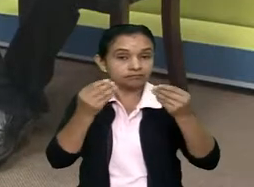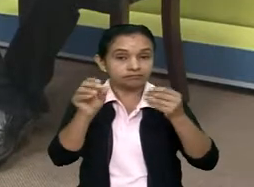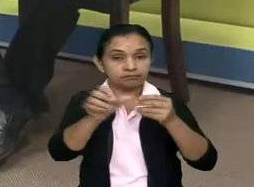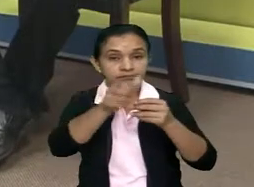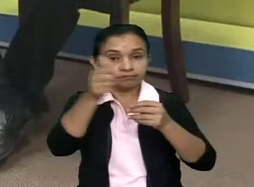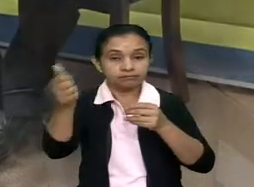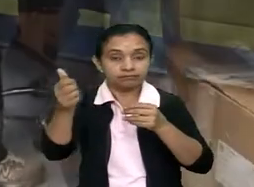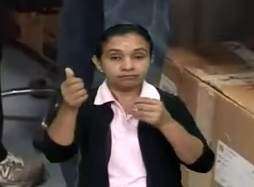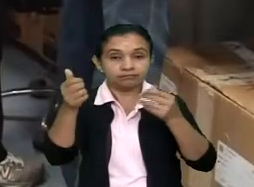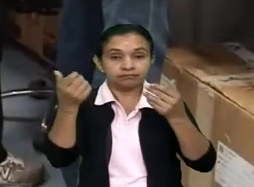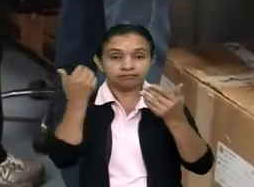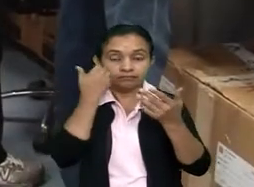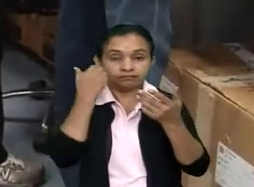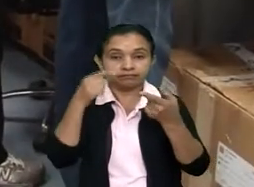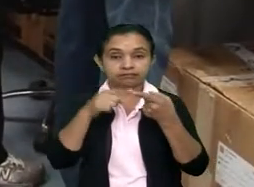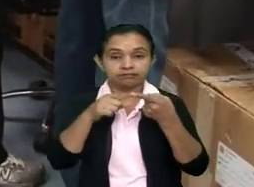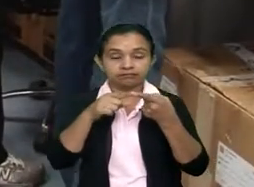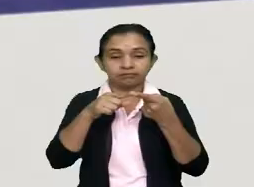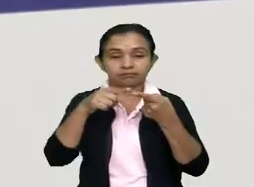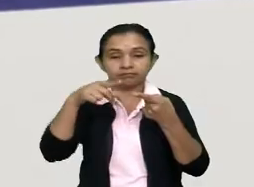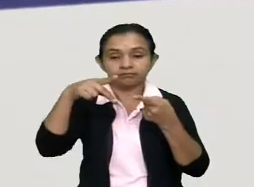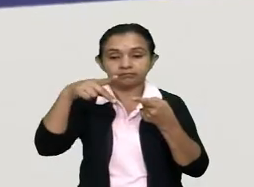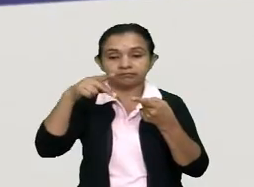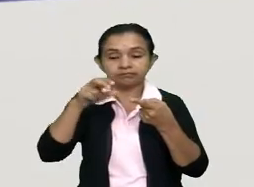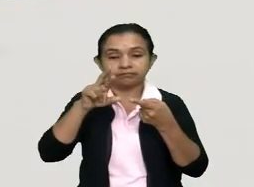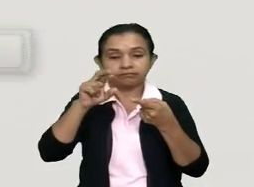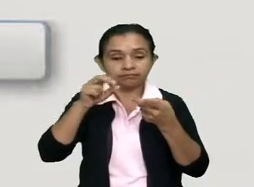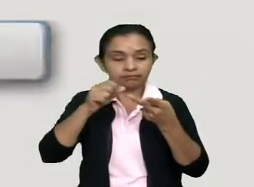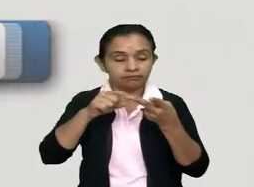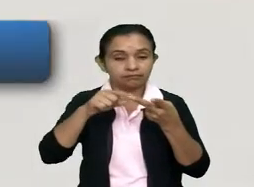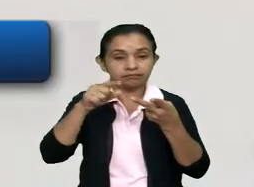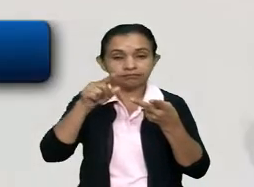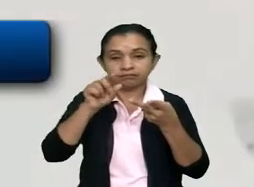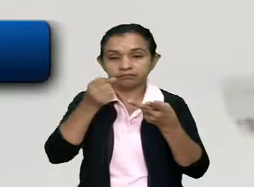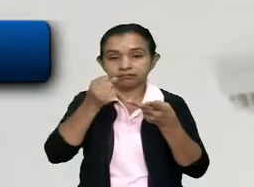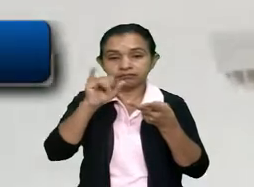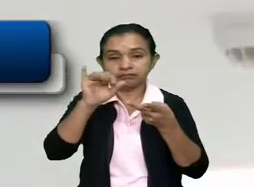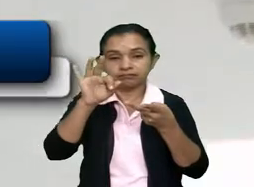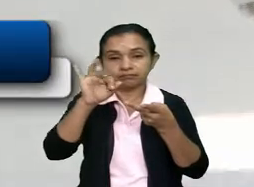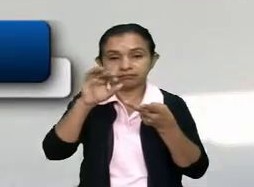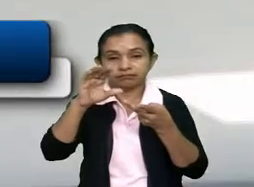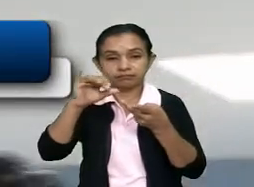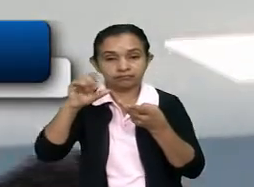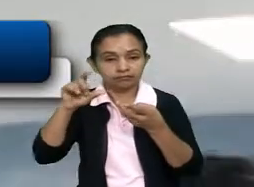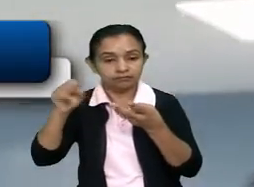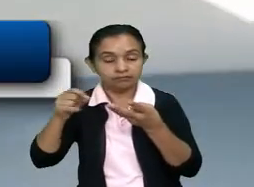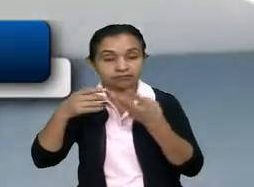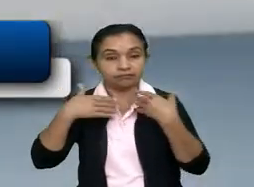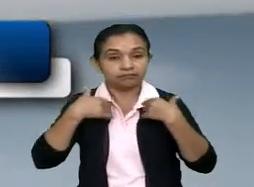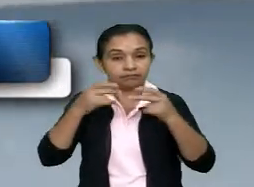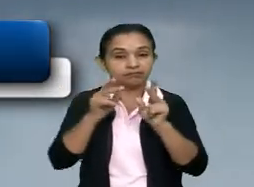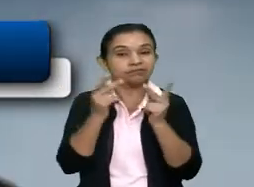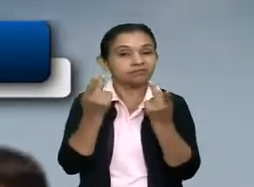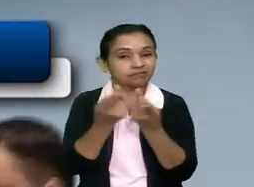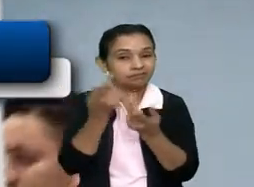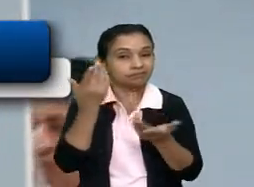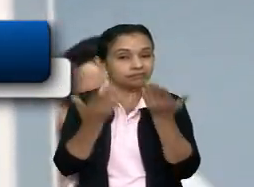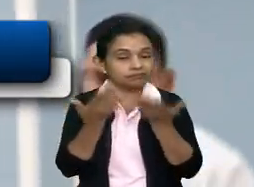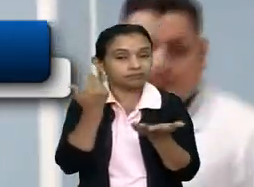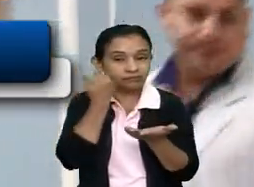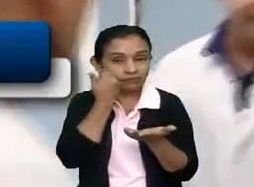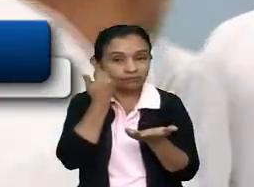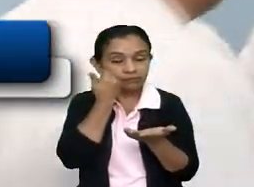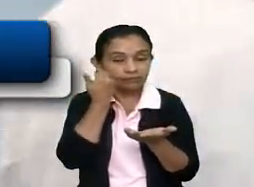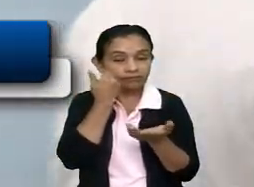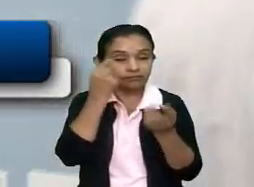no lo el sag es un parásito o la sífilis que es una bacteria que sigue siendo un problema de salud pública el problema de la sífilis ya